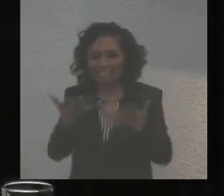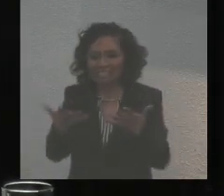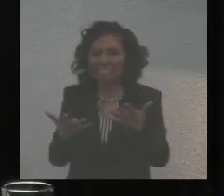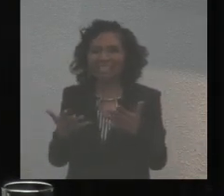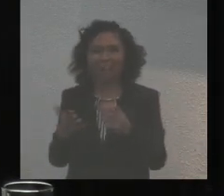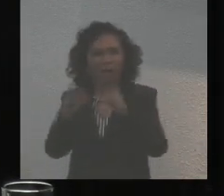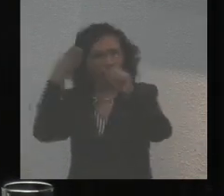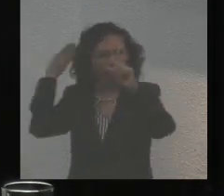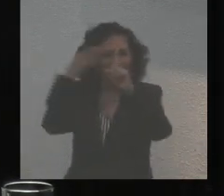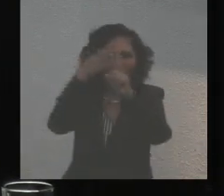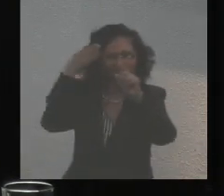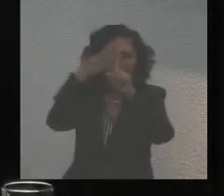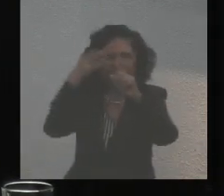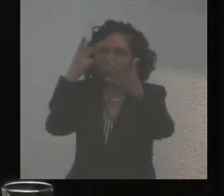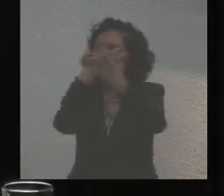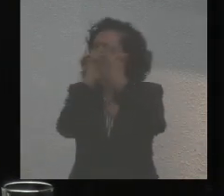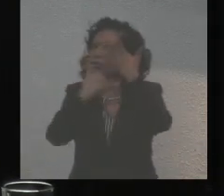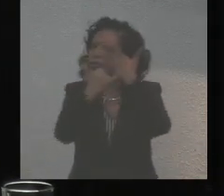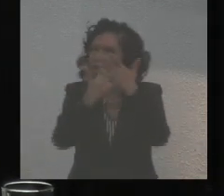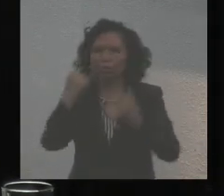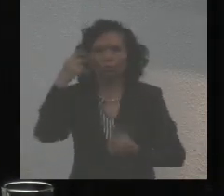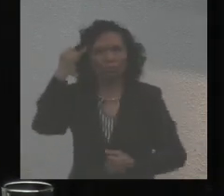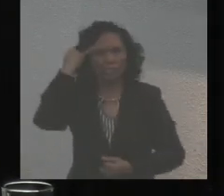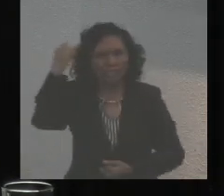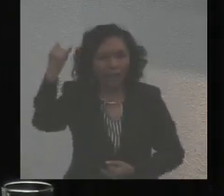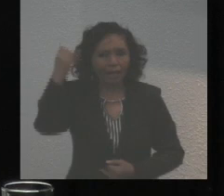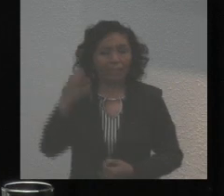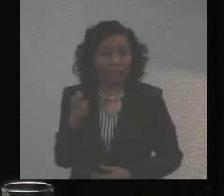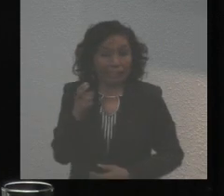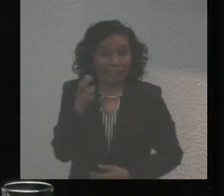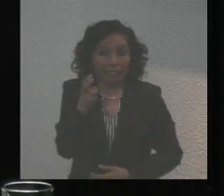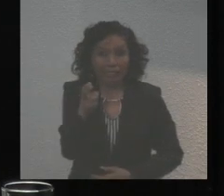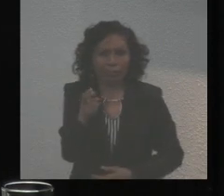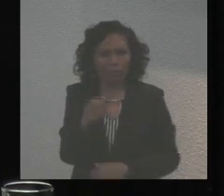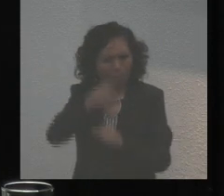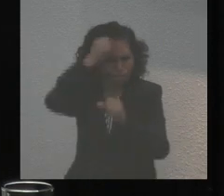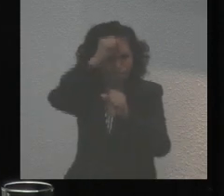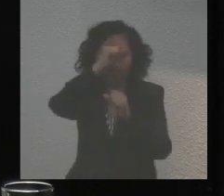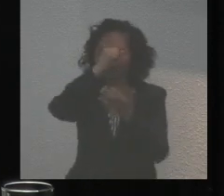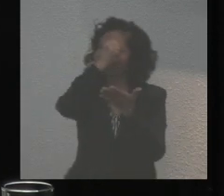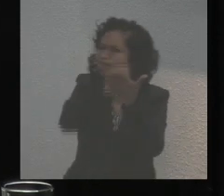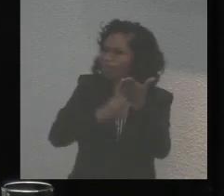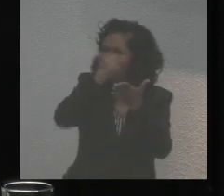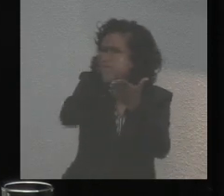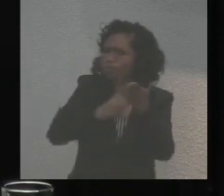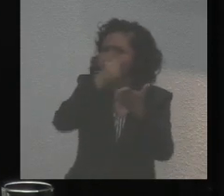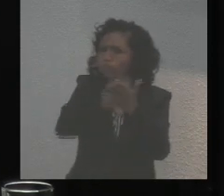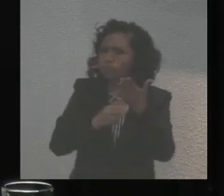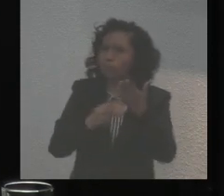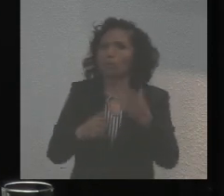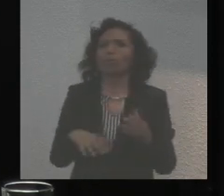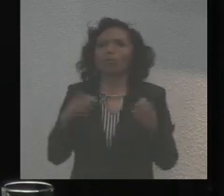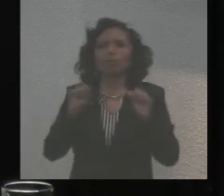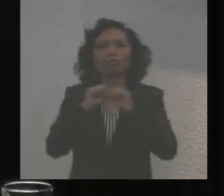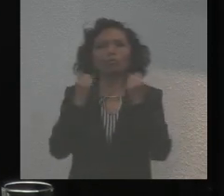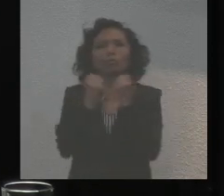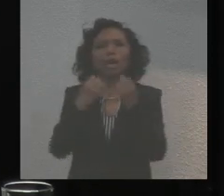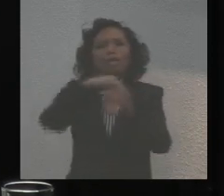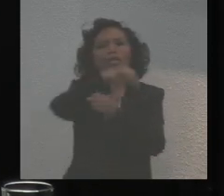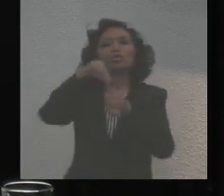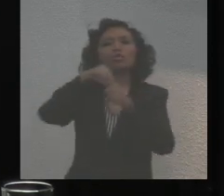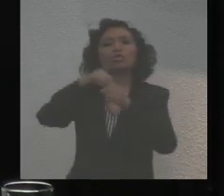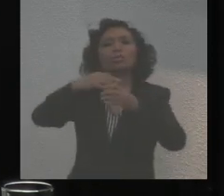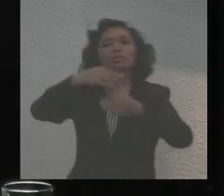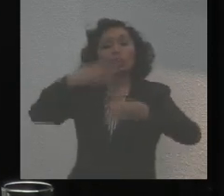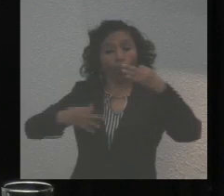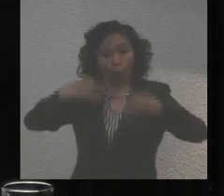causas sociales, proyectos, propuestas y planes que en su mayoría luchen por sociedades más inclusivas, más justas